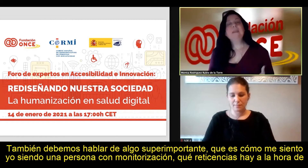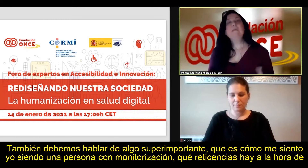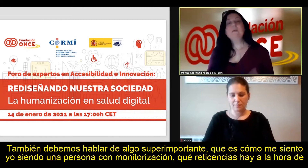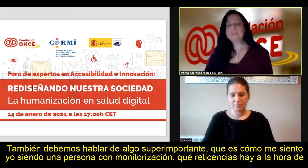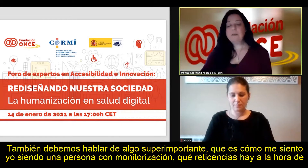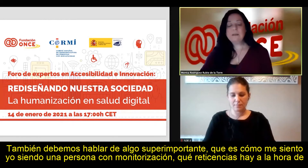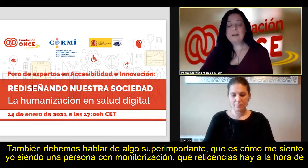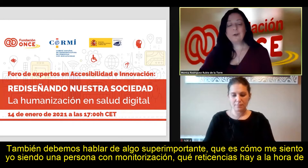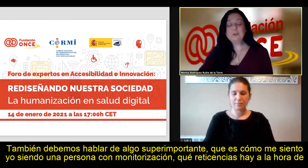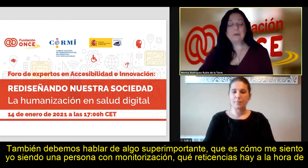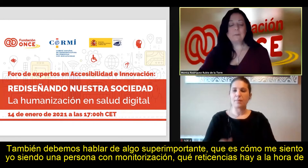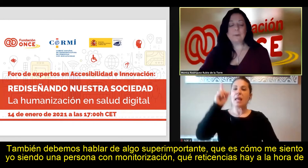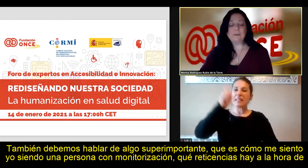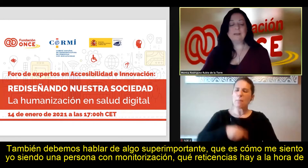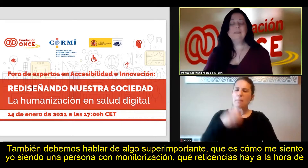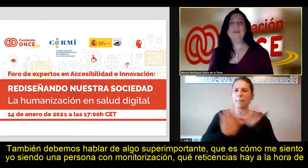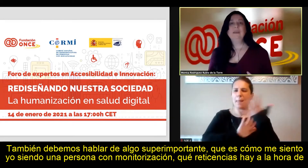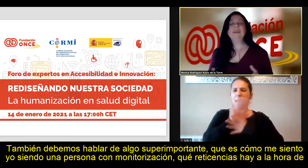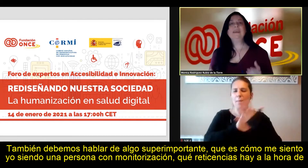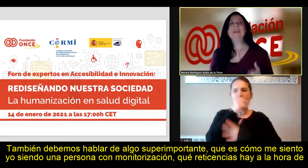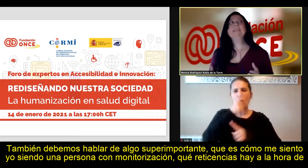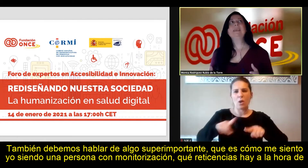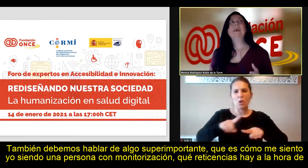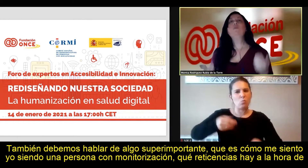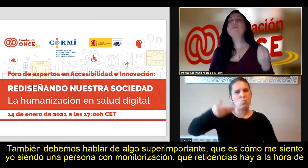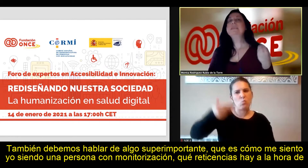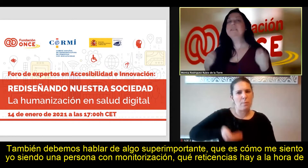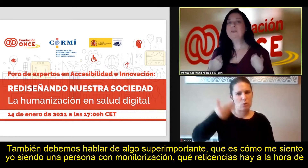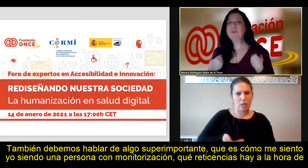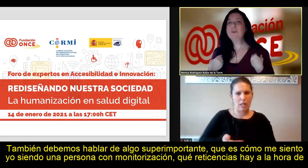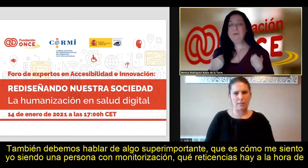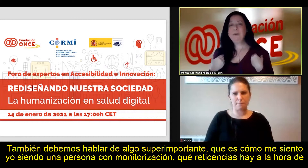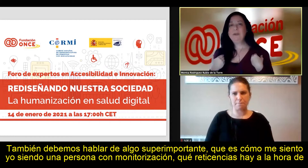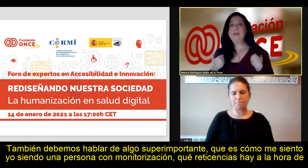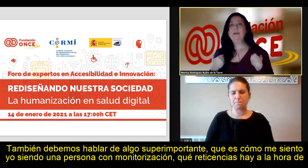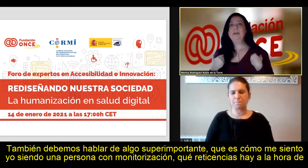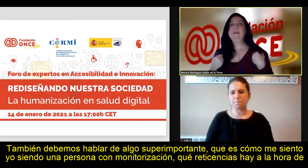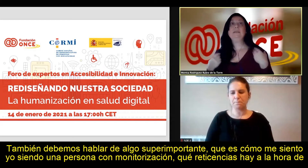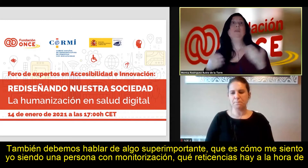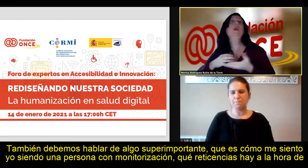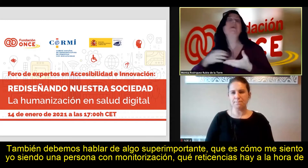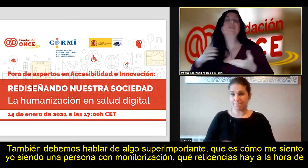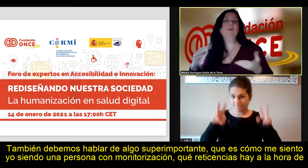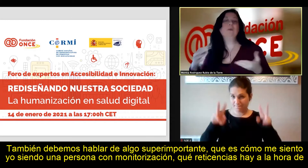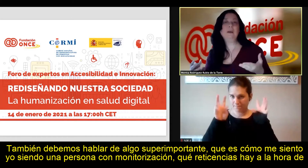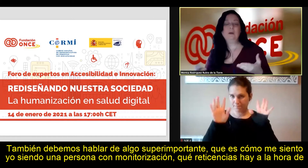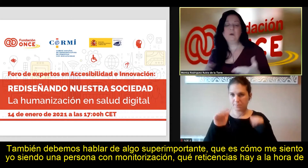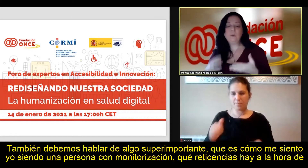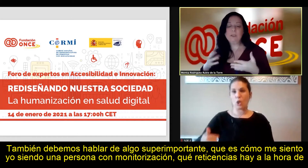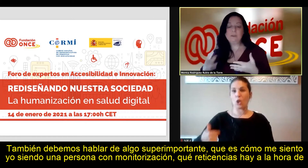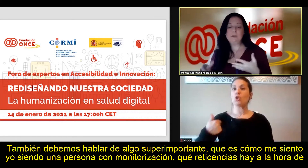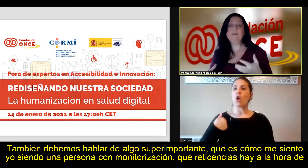también debemos hablar de algo súper importante, que es cómo me siento yo siendo una persona